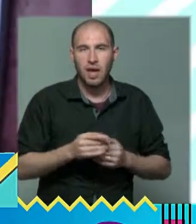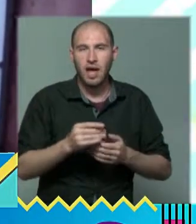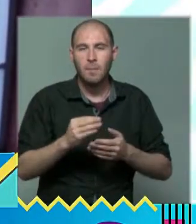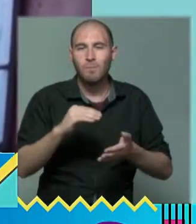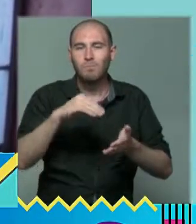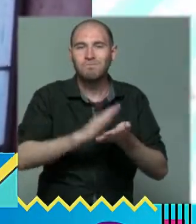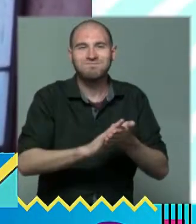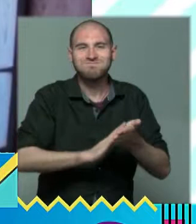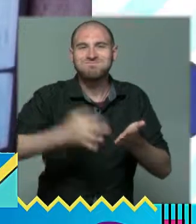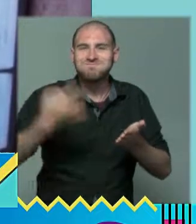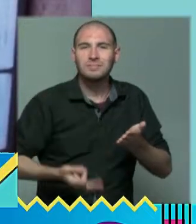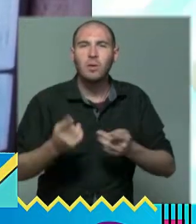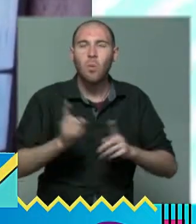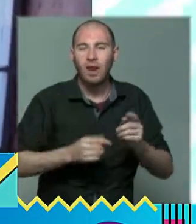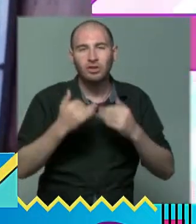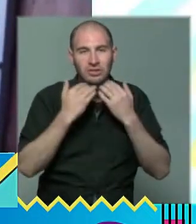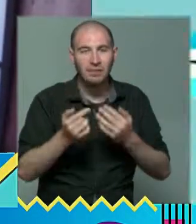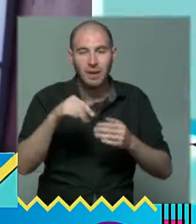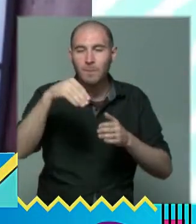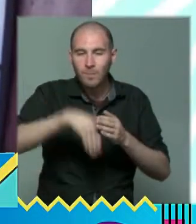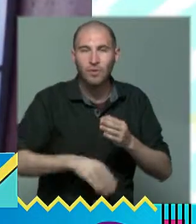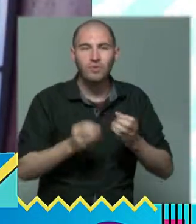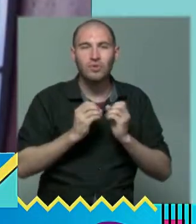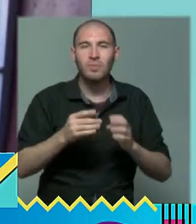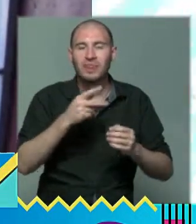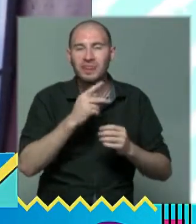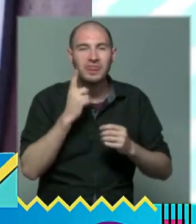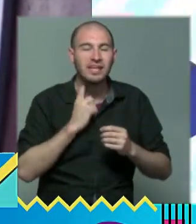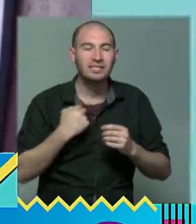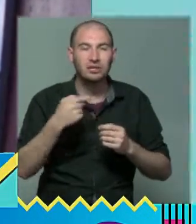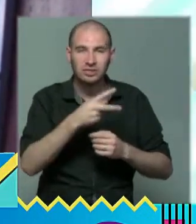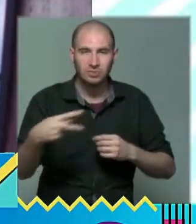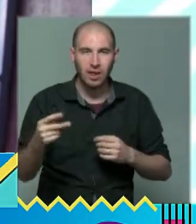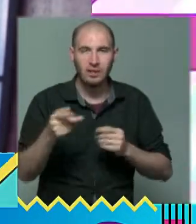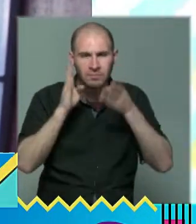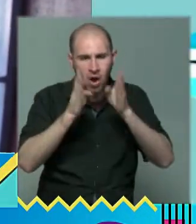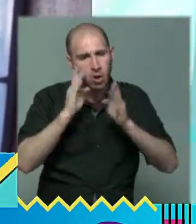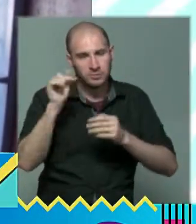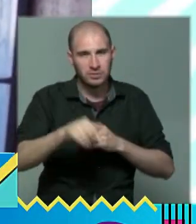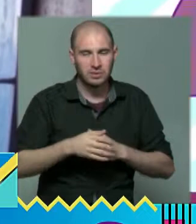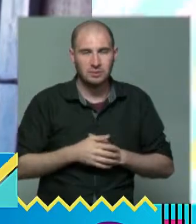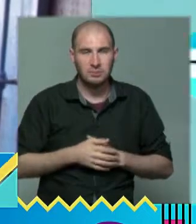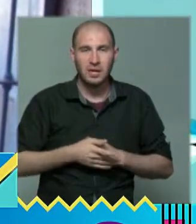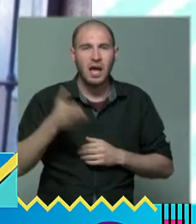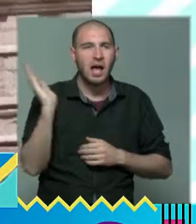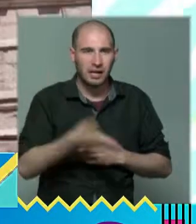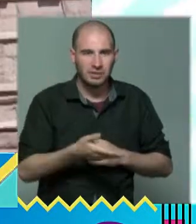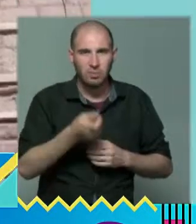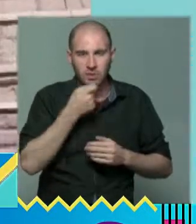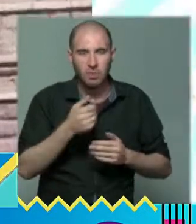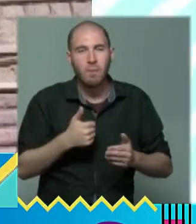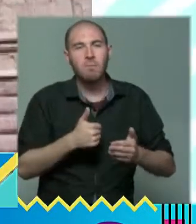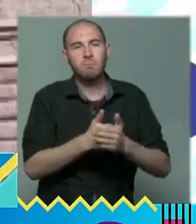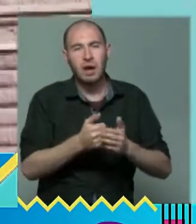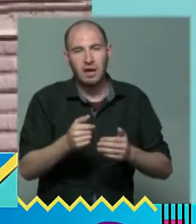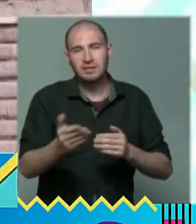de la cosa, claro, que es el origen del deseo sexual, que tiene que ver con esa obsesión. El castigo puede frenar para sacarlo